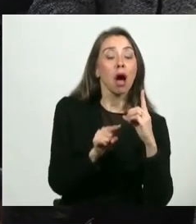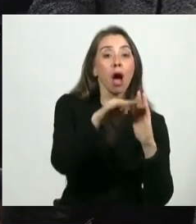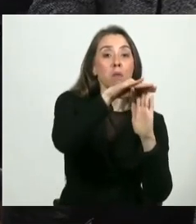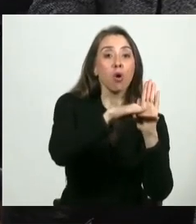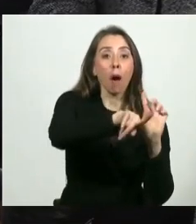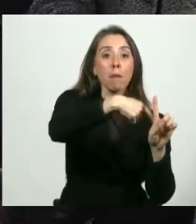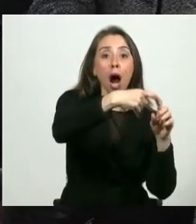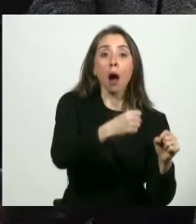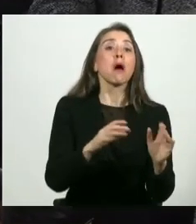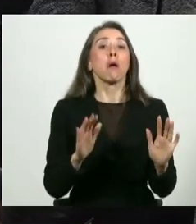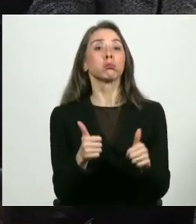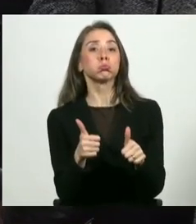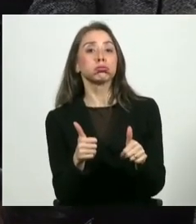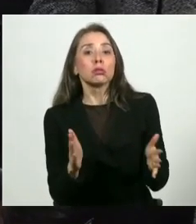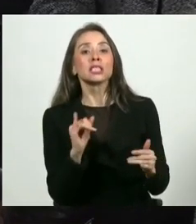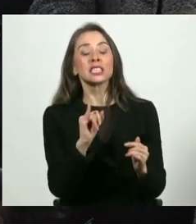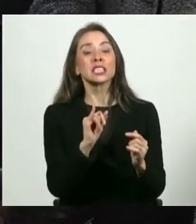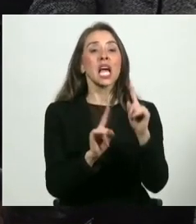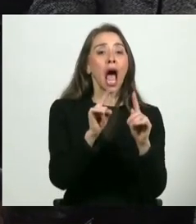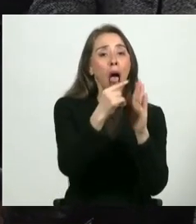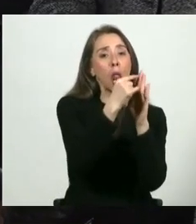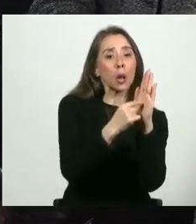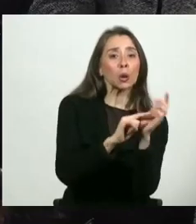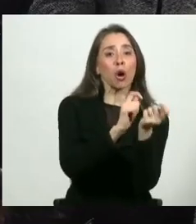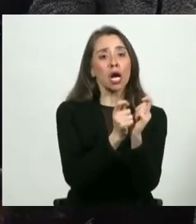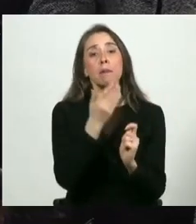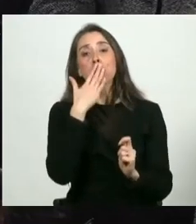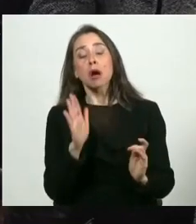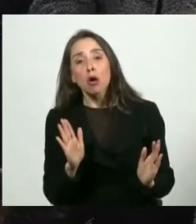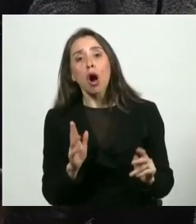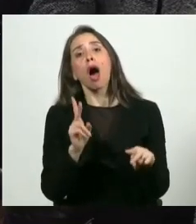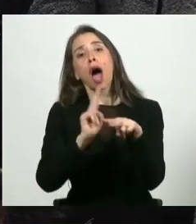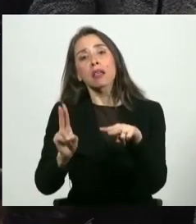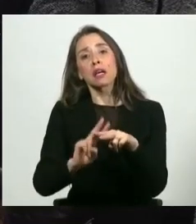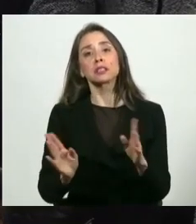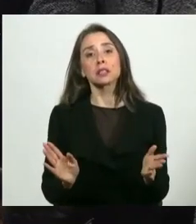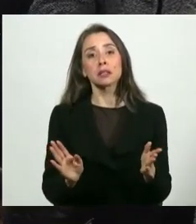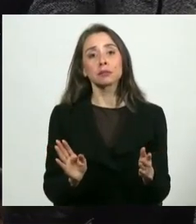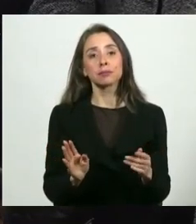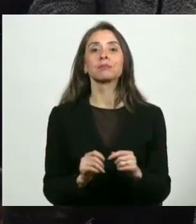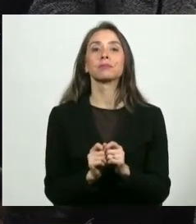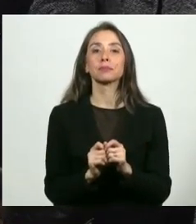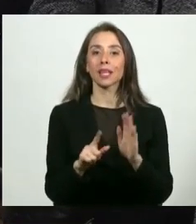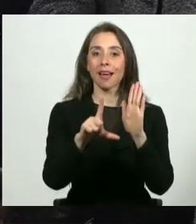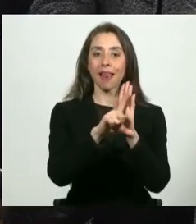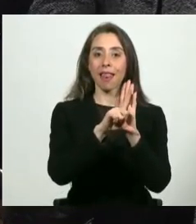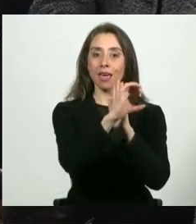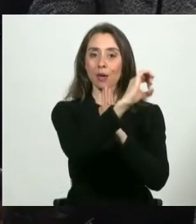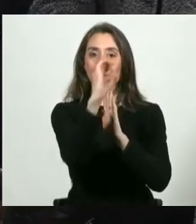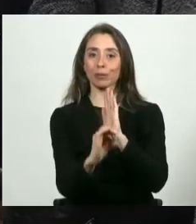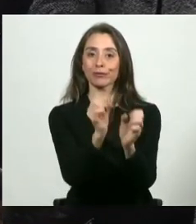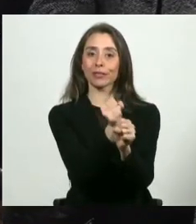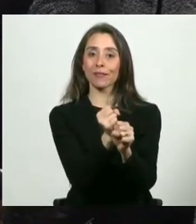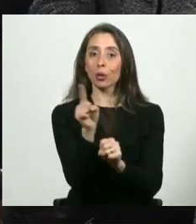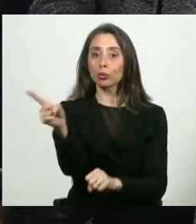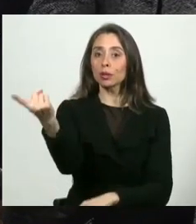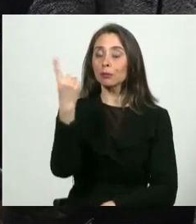programa, fantástico. Si hay que cambiar algunas cosas y mejorarlo, hay que hacerlas. Respecto a la ley de cuotas que preguntó